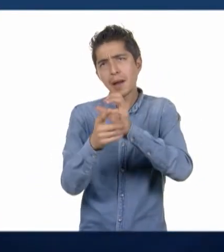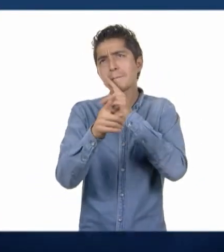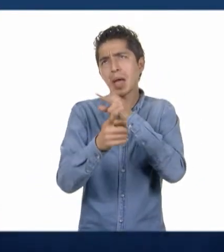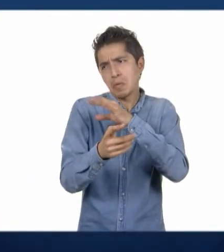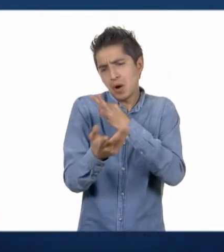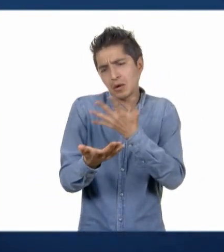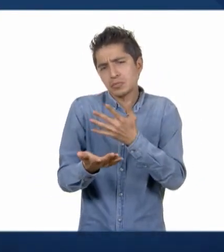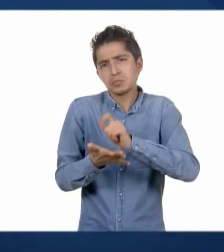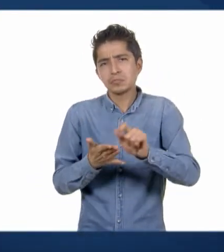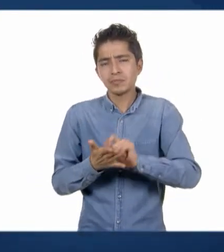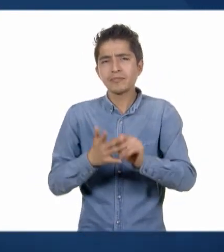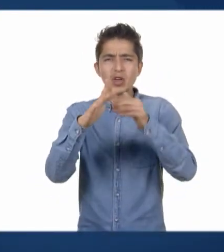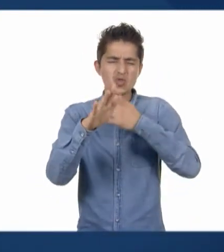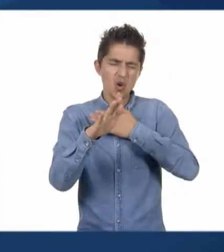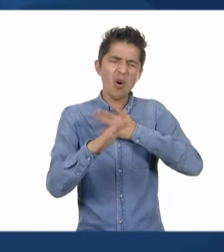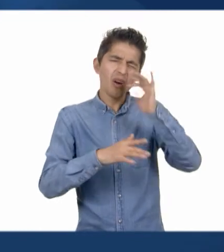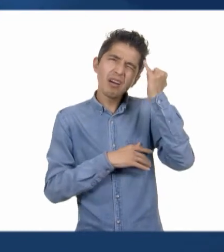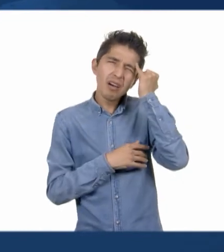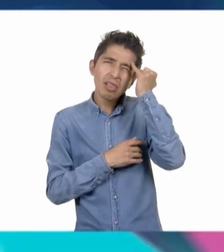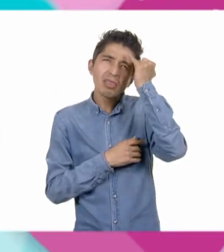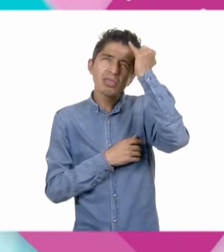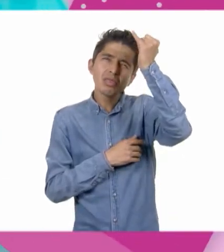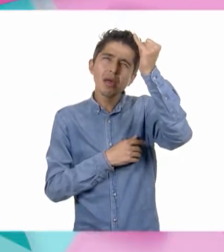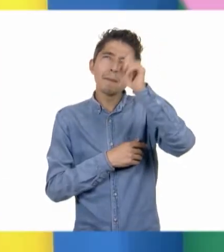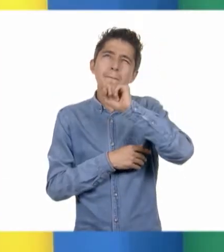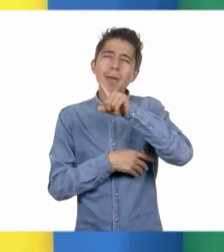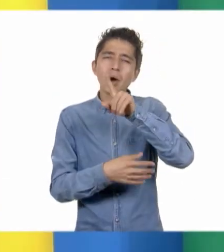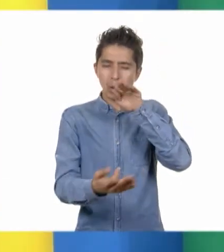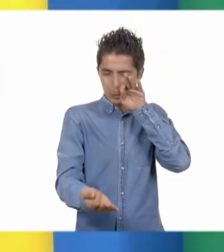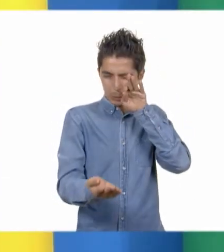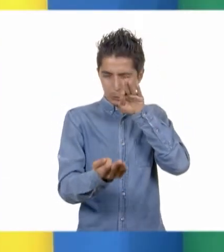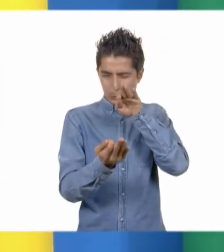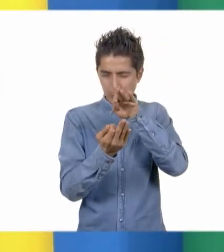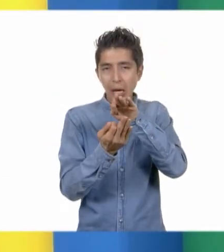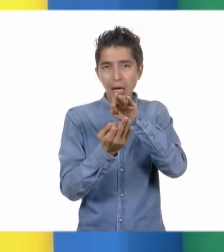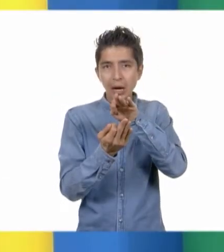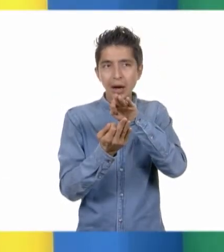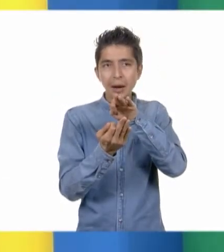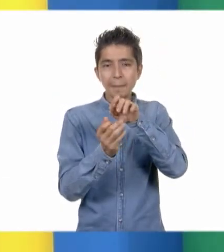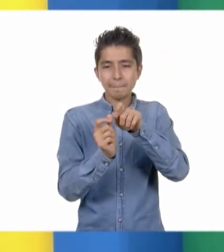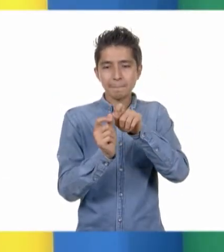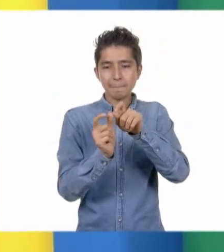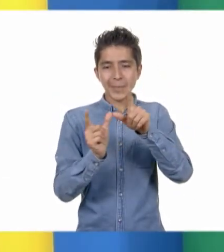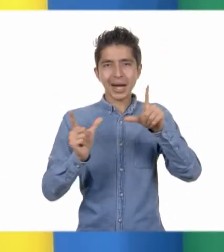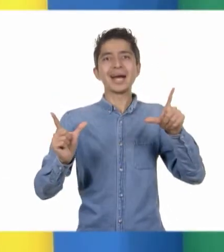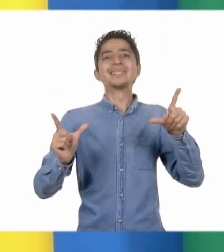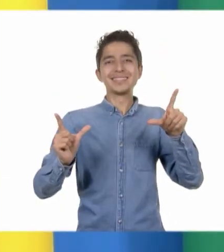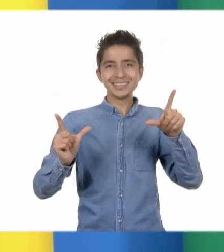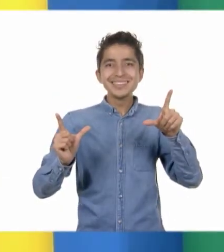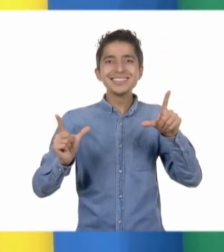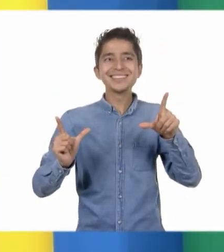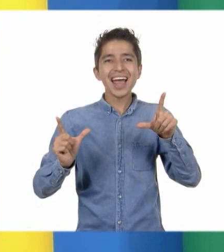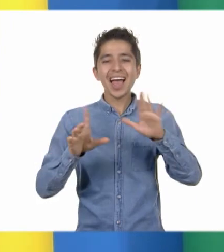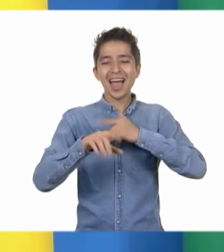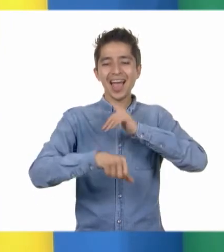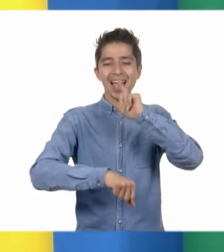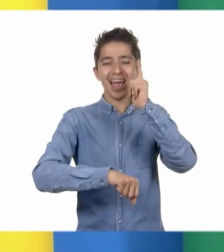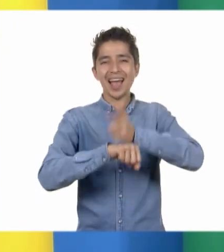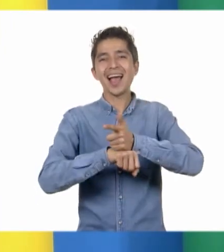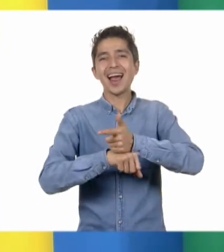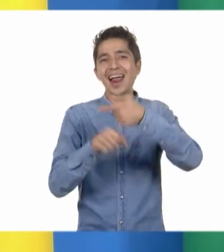ustedes. Yo voy a imaginar que agrandando el espacio entre ellos, ahí voy a encontrar los que